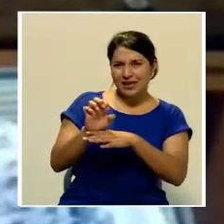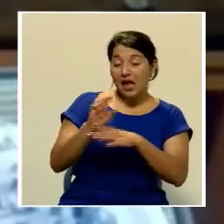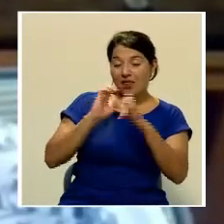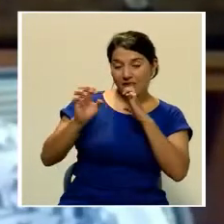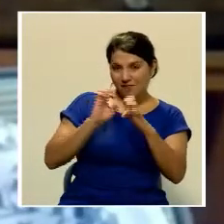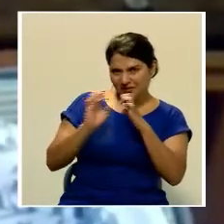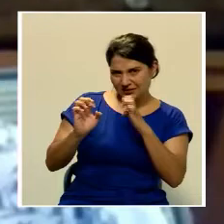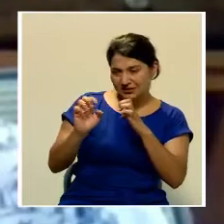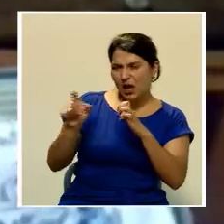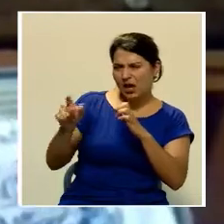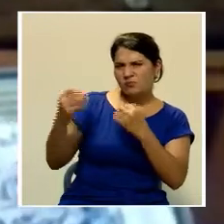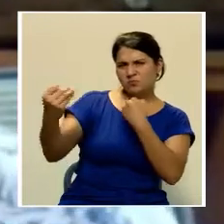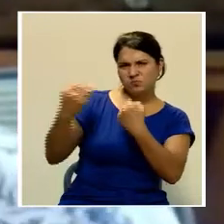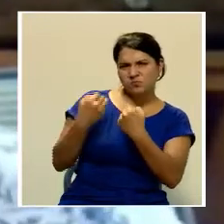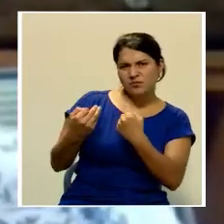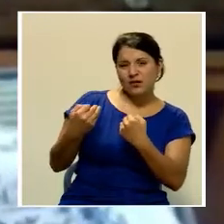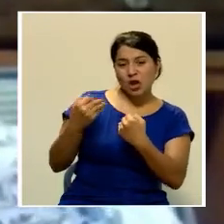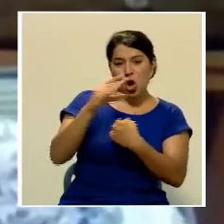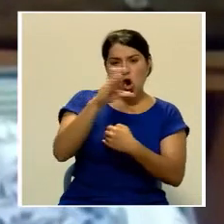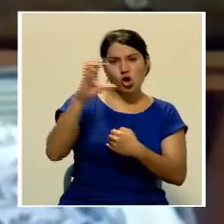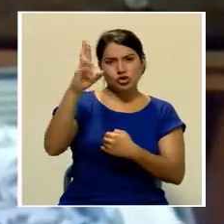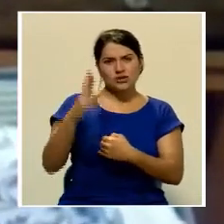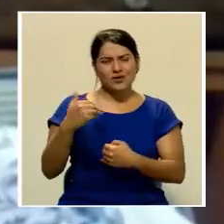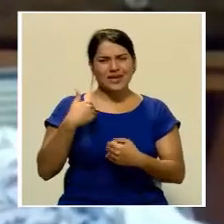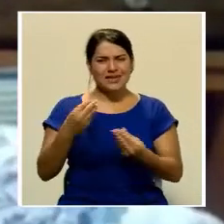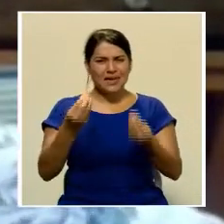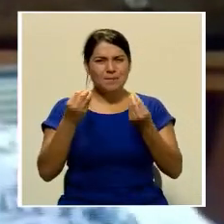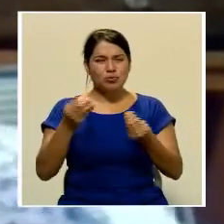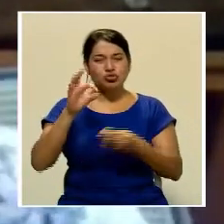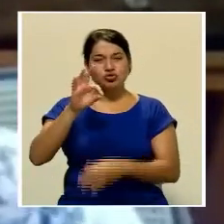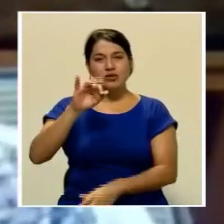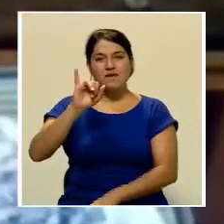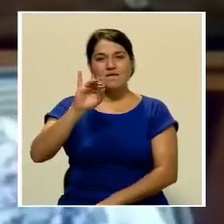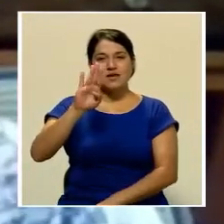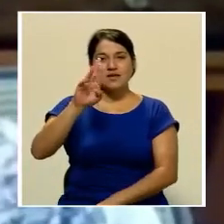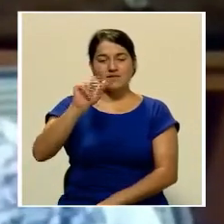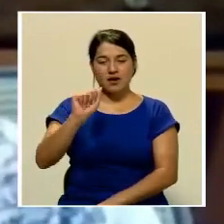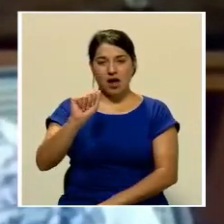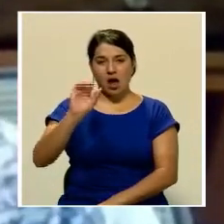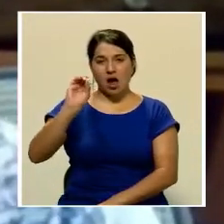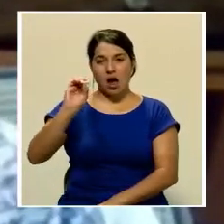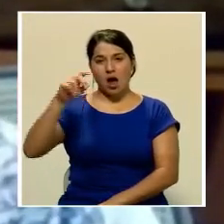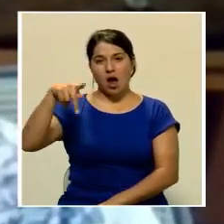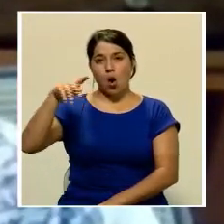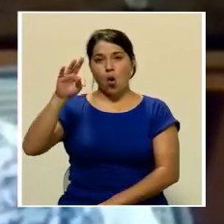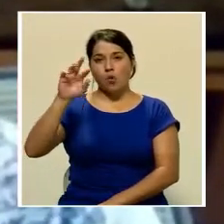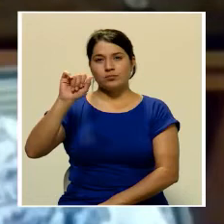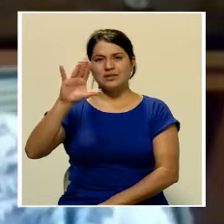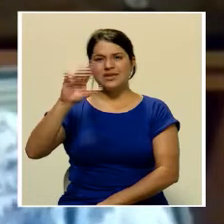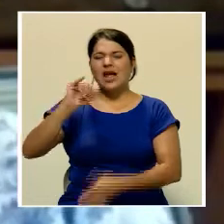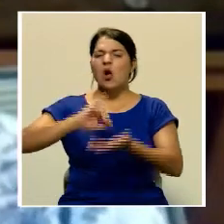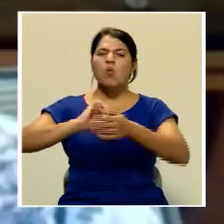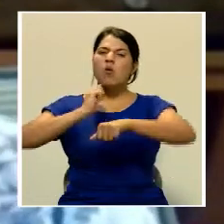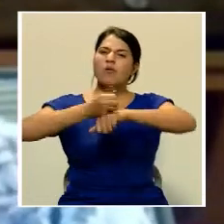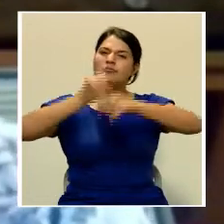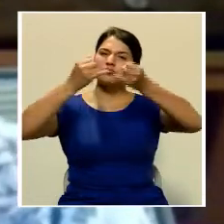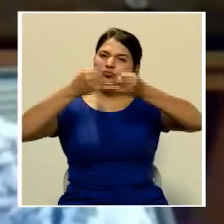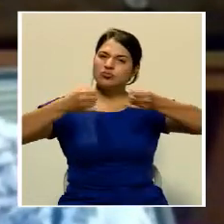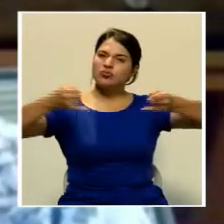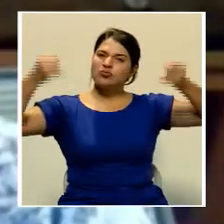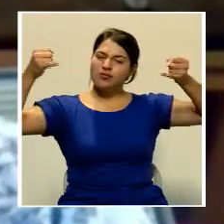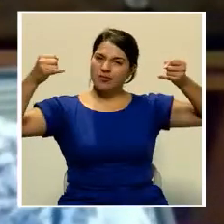¿verdad? En el país, y que lo que faltaba era la última milla para poder conectar los hogares.